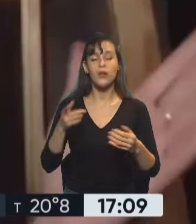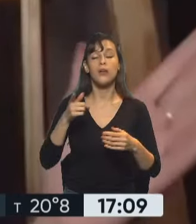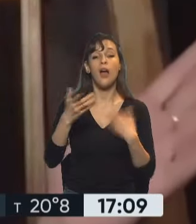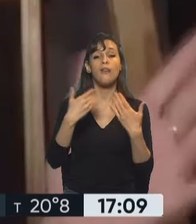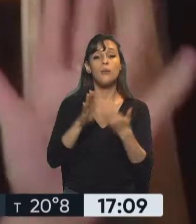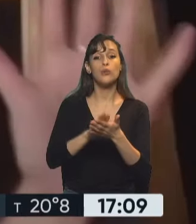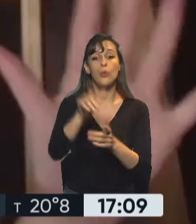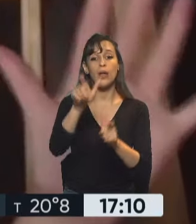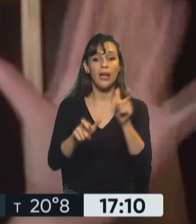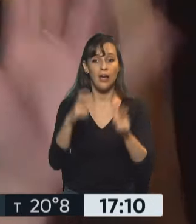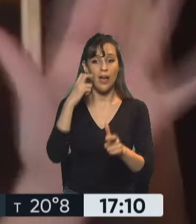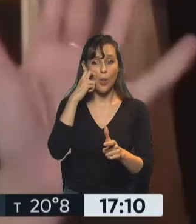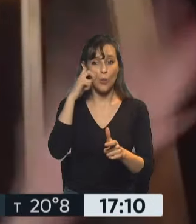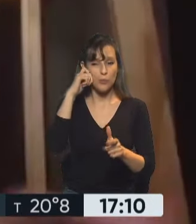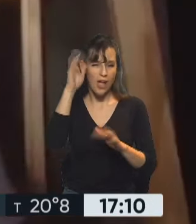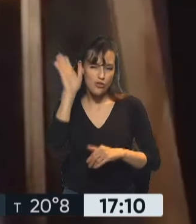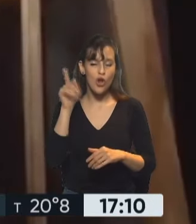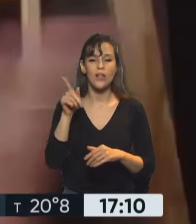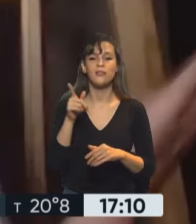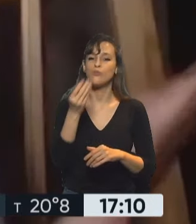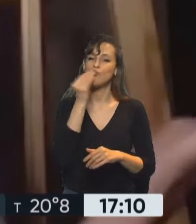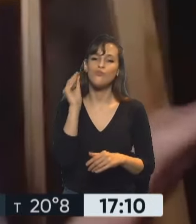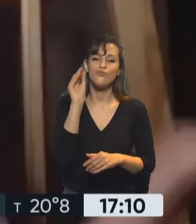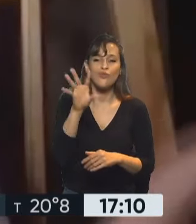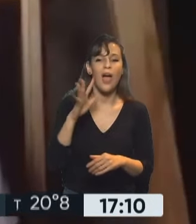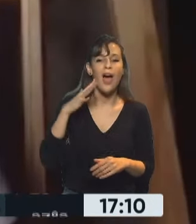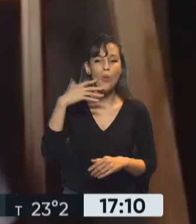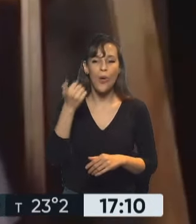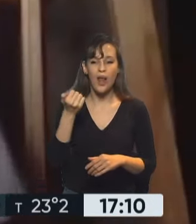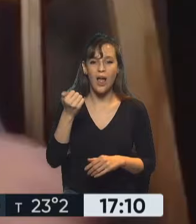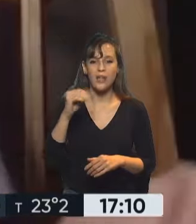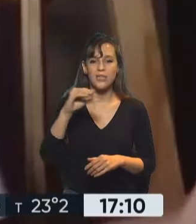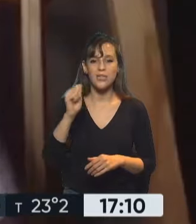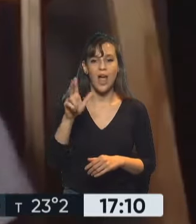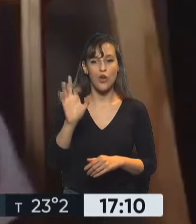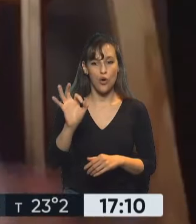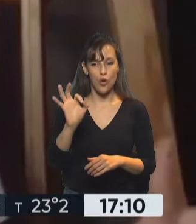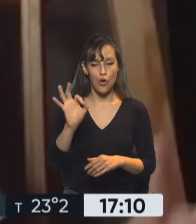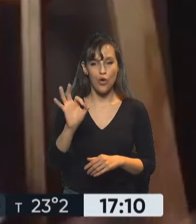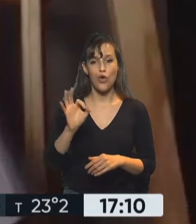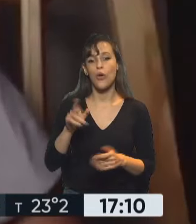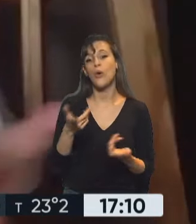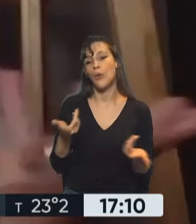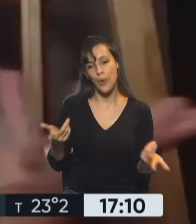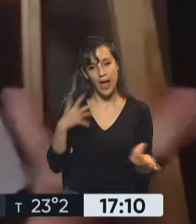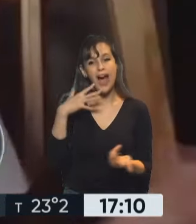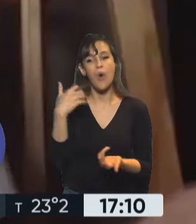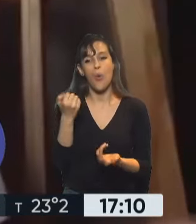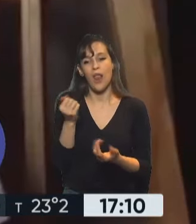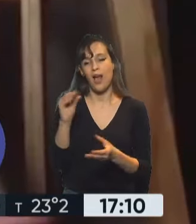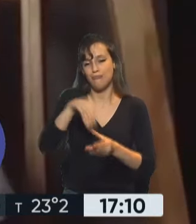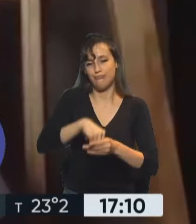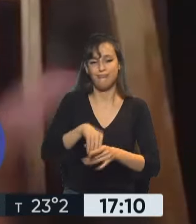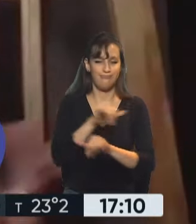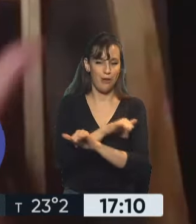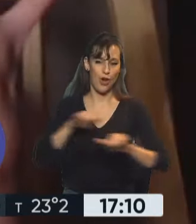adultos mayores, me va a matar por esto que estoy diciendo, pero le voy a mandar un beso a mi abuela Charo, que es nuestra, es del programa también, es la abuela del programa que